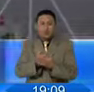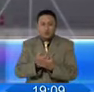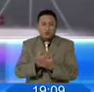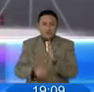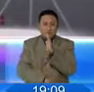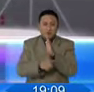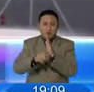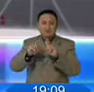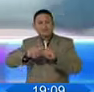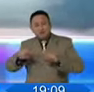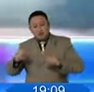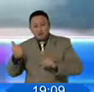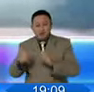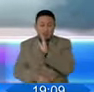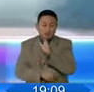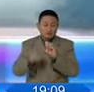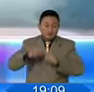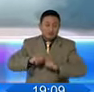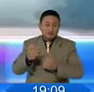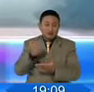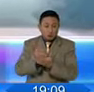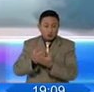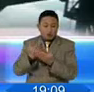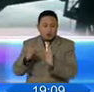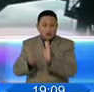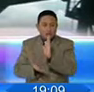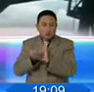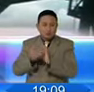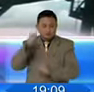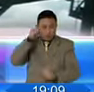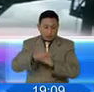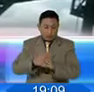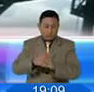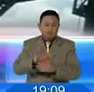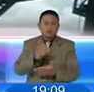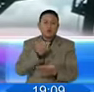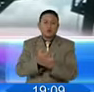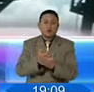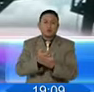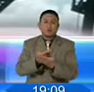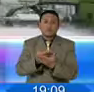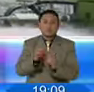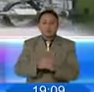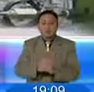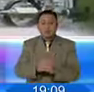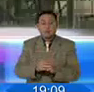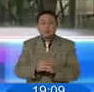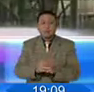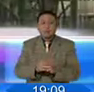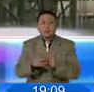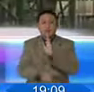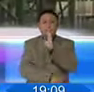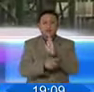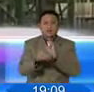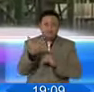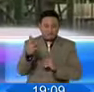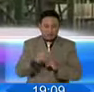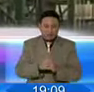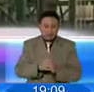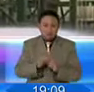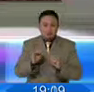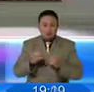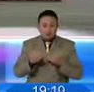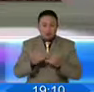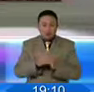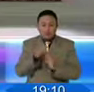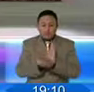petrolera como también en la petrolera. No nos olvidemos que el año pasado la economía no petrolera, como resultado de la reparación de la refinería, mostró una